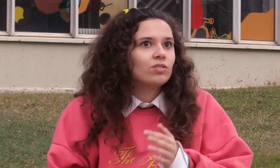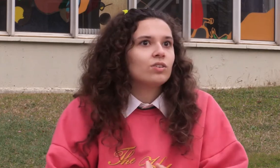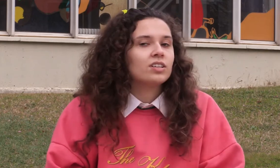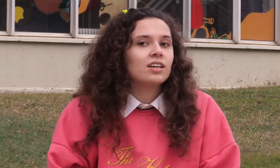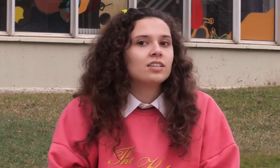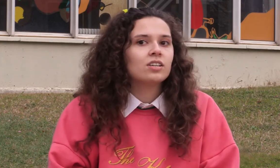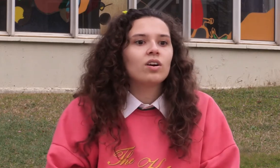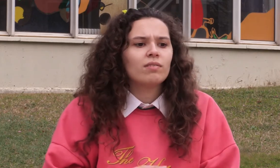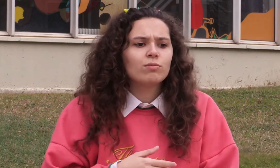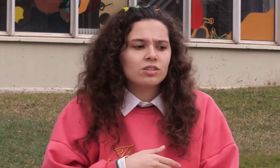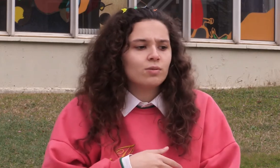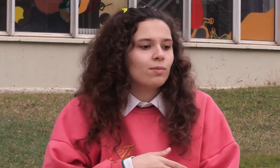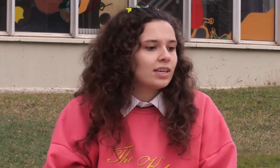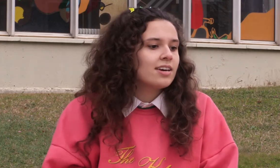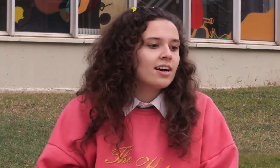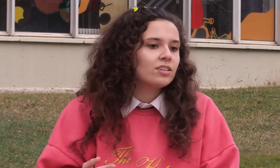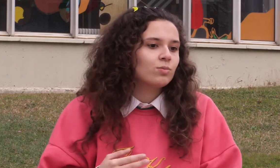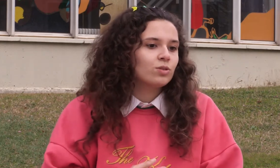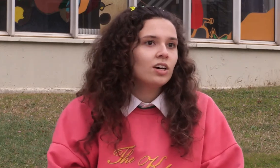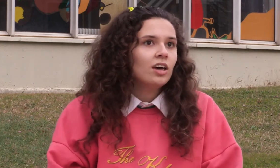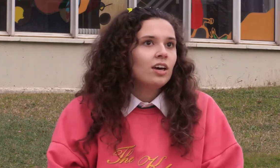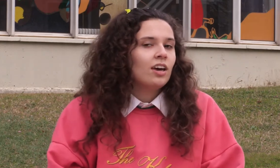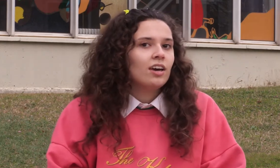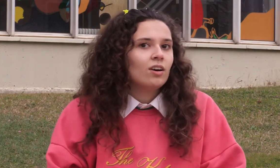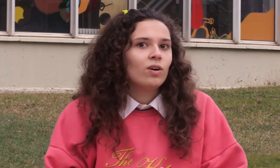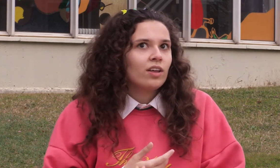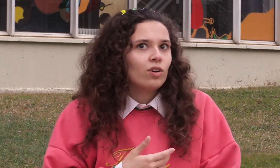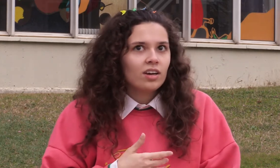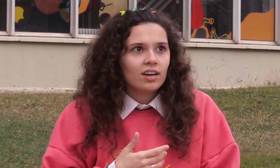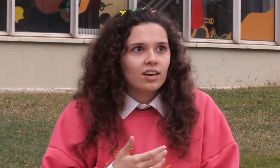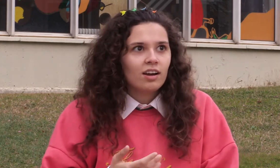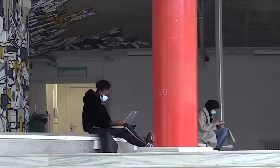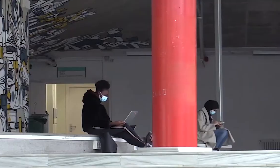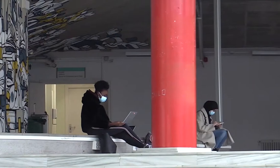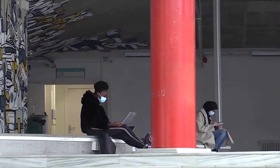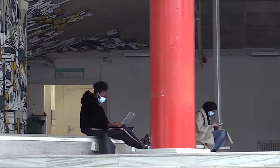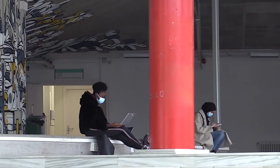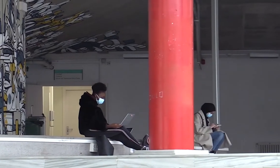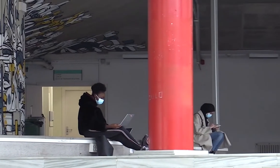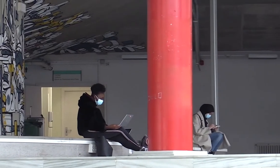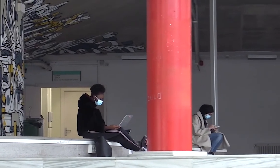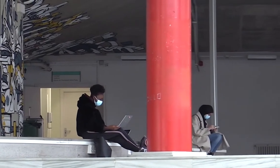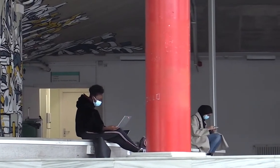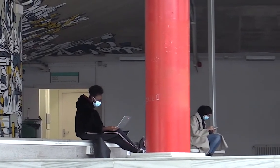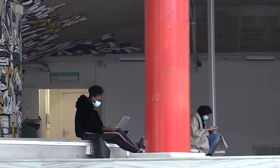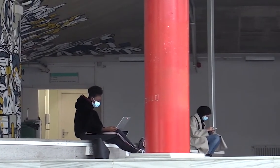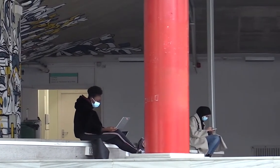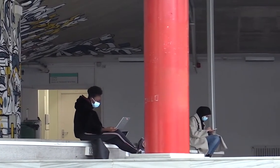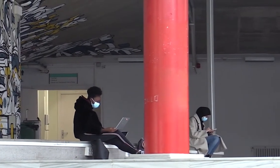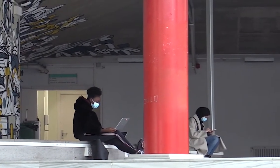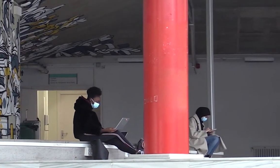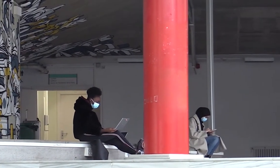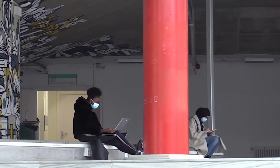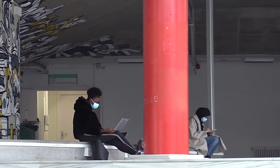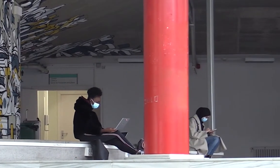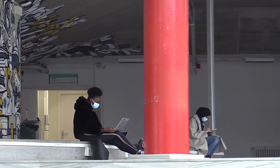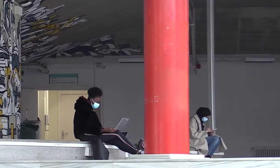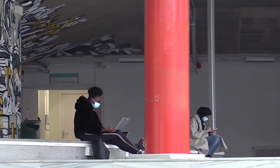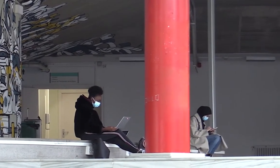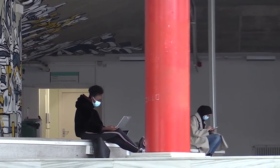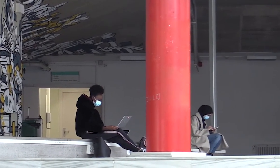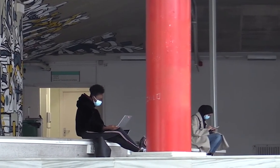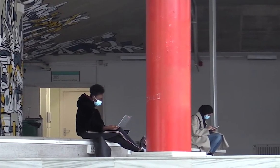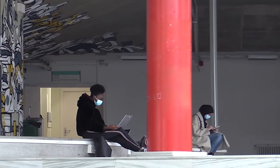mujeres o lo que sea sino que va muchísimo más allá y somos un grado que al final lucha de una manera transversal igual que nos son